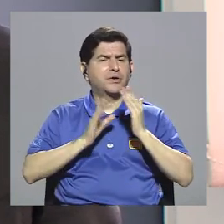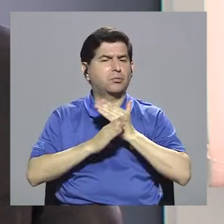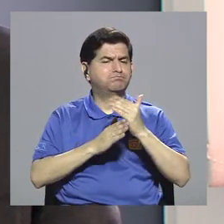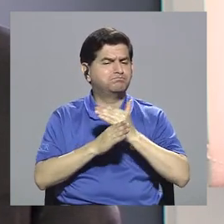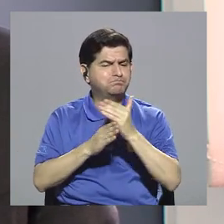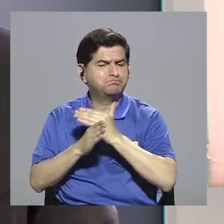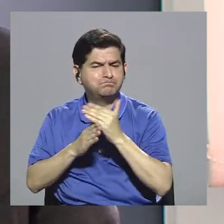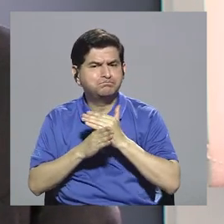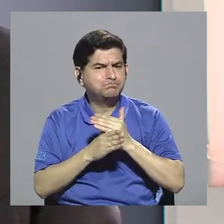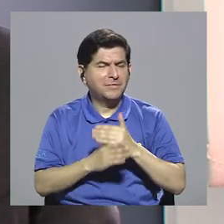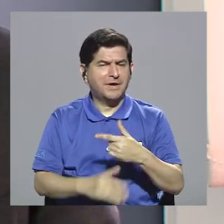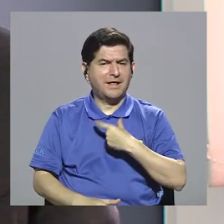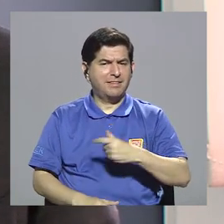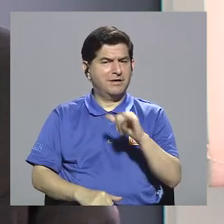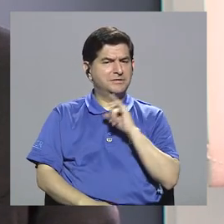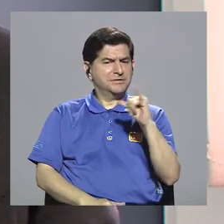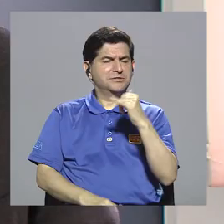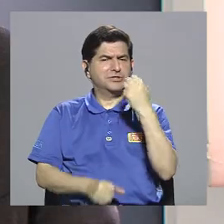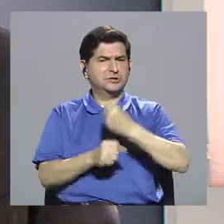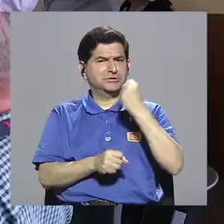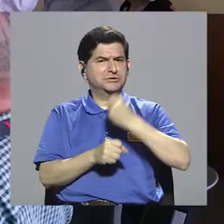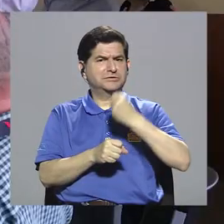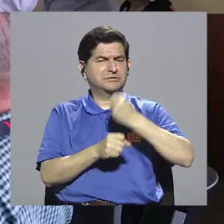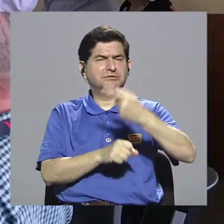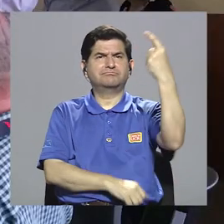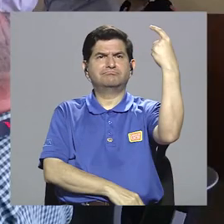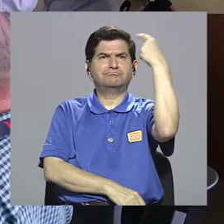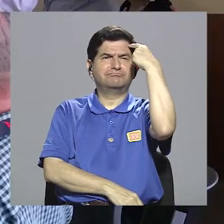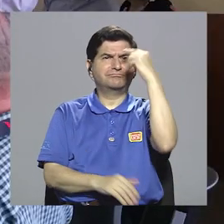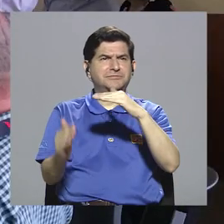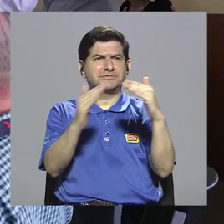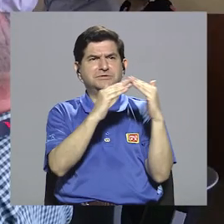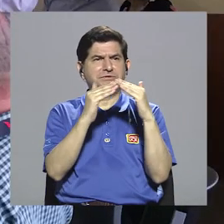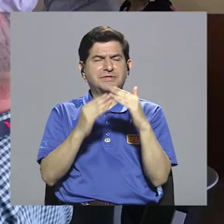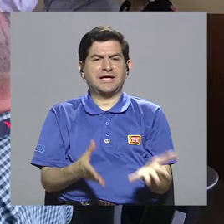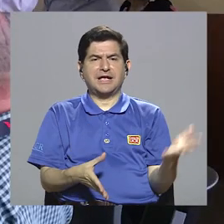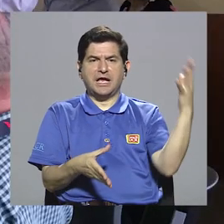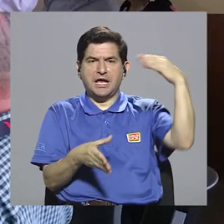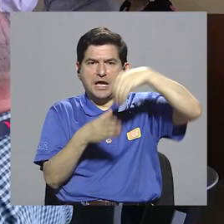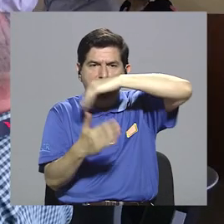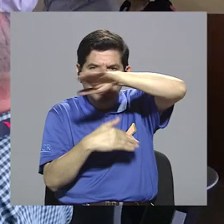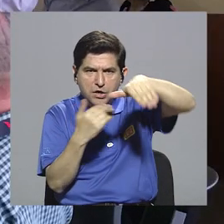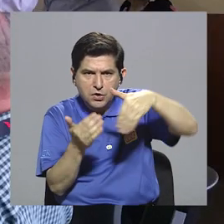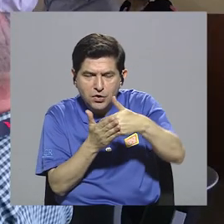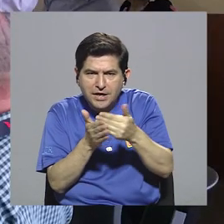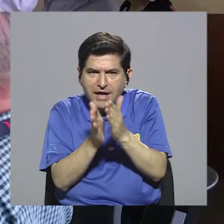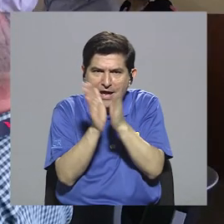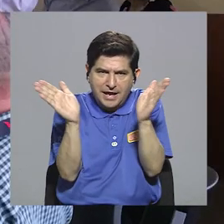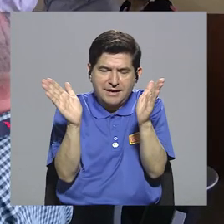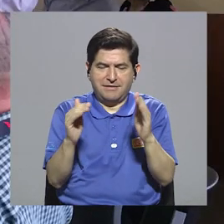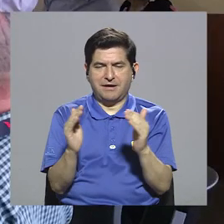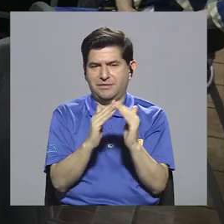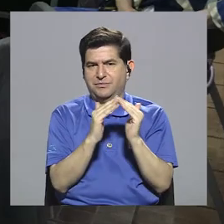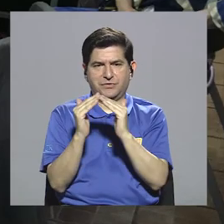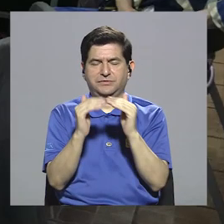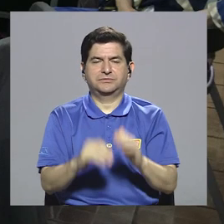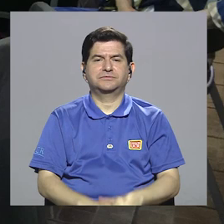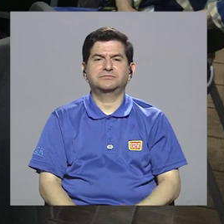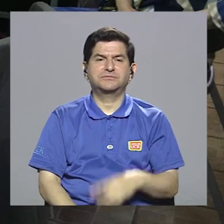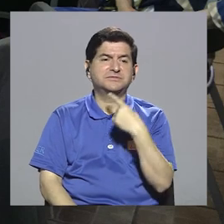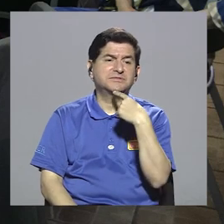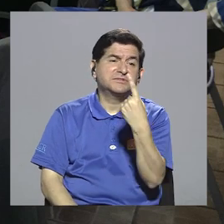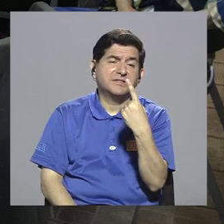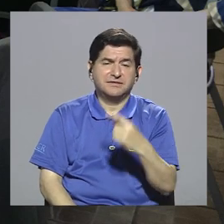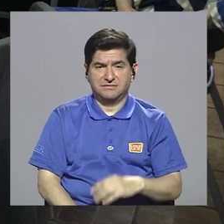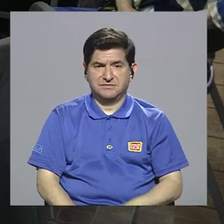comparten ese deseo común de trabajar por ciudades que son más inclusivas en general de su población o sea se habla